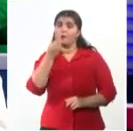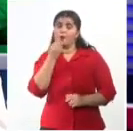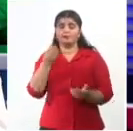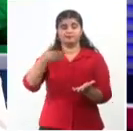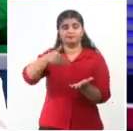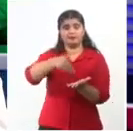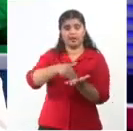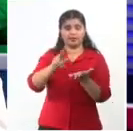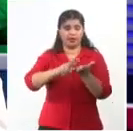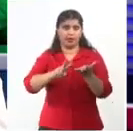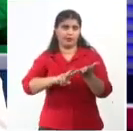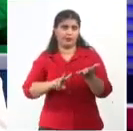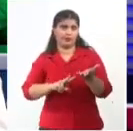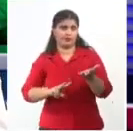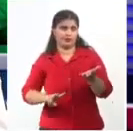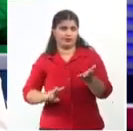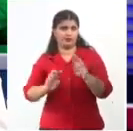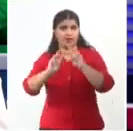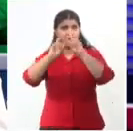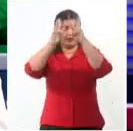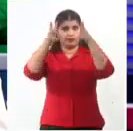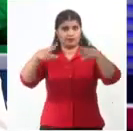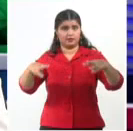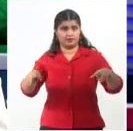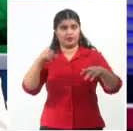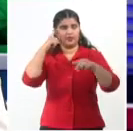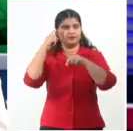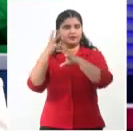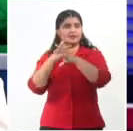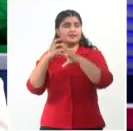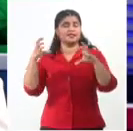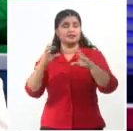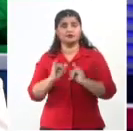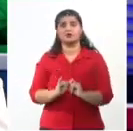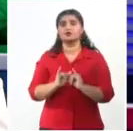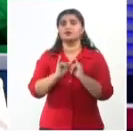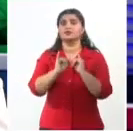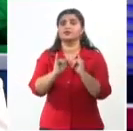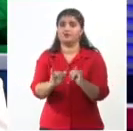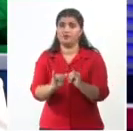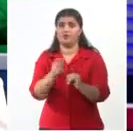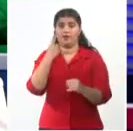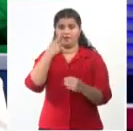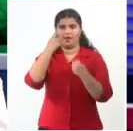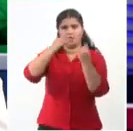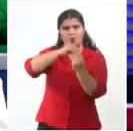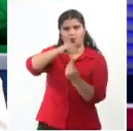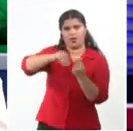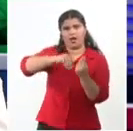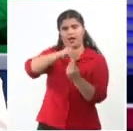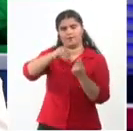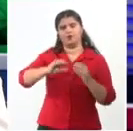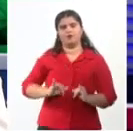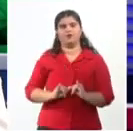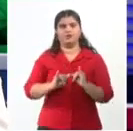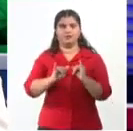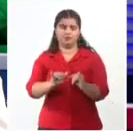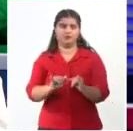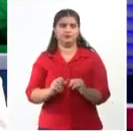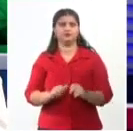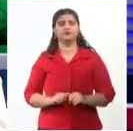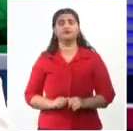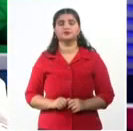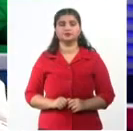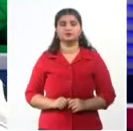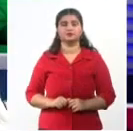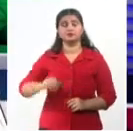artículos científicos o no que se dan y tenga un cambio en esta información. En